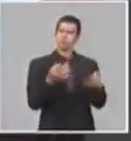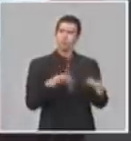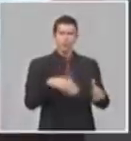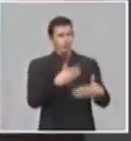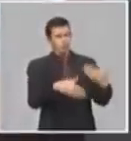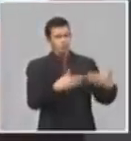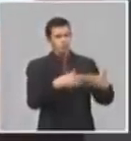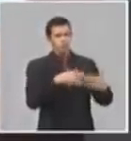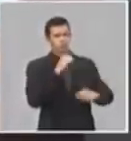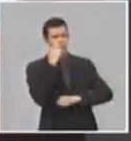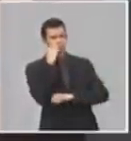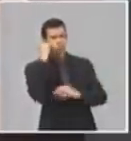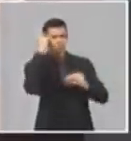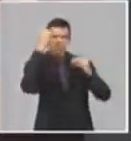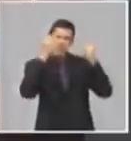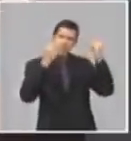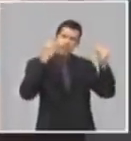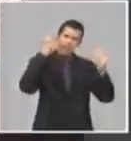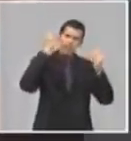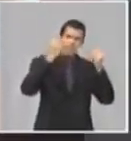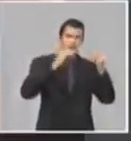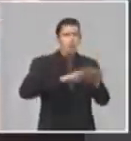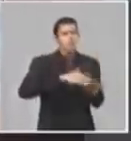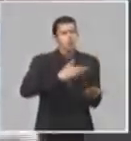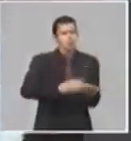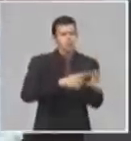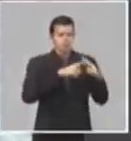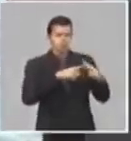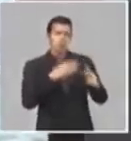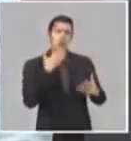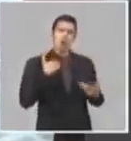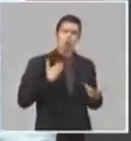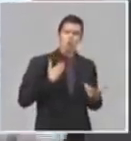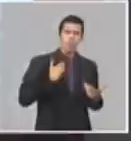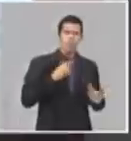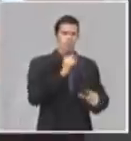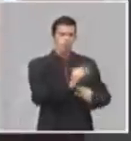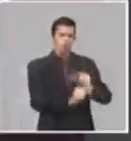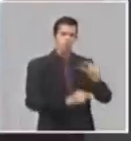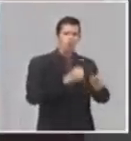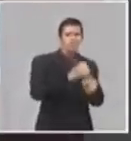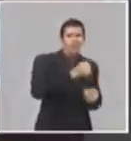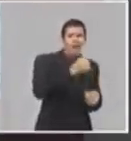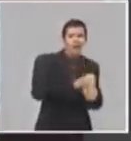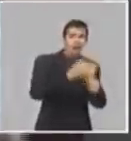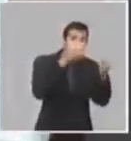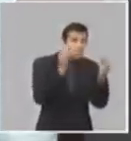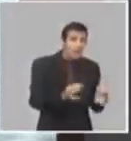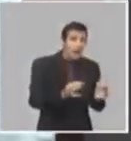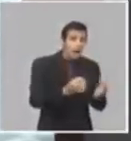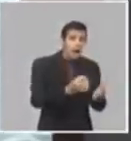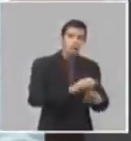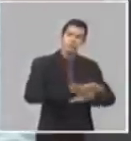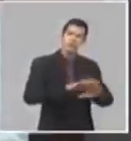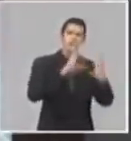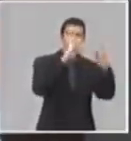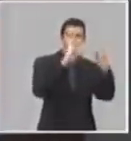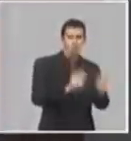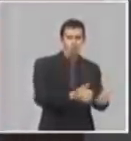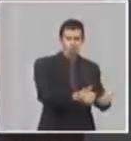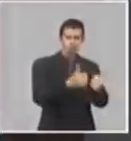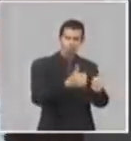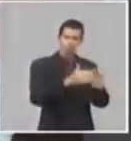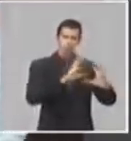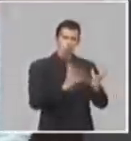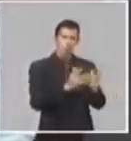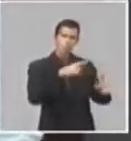Y nosotros, en medio de esa situación, seguimos proponiendo cosas para todos y buscando la solución para todos. No